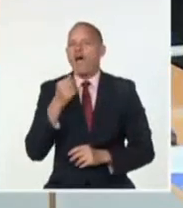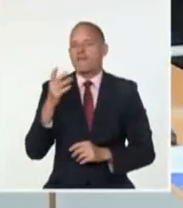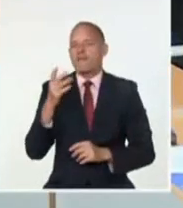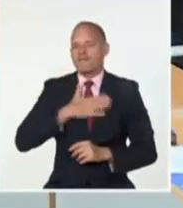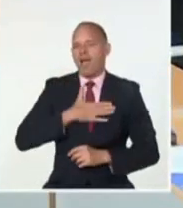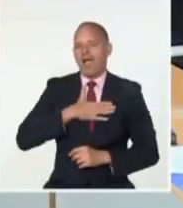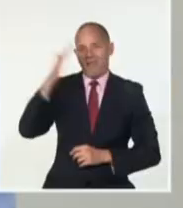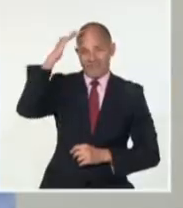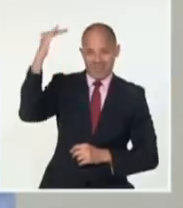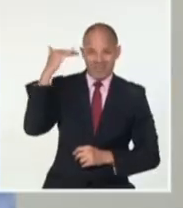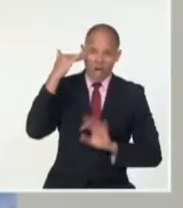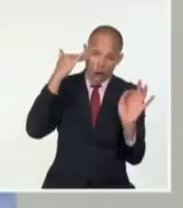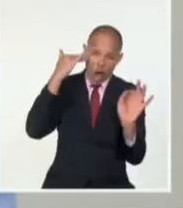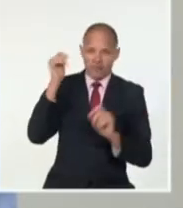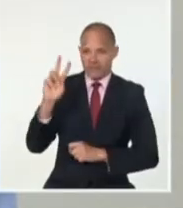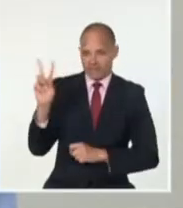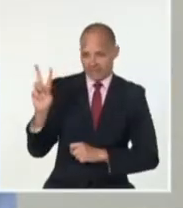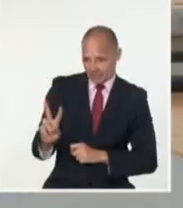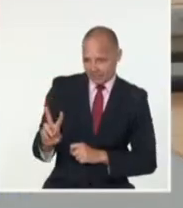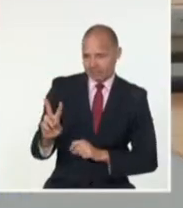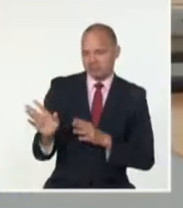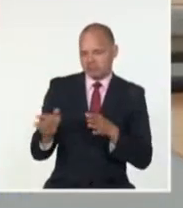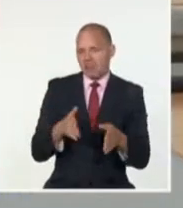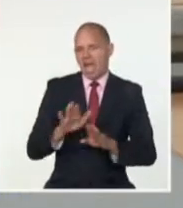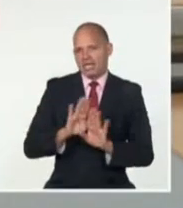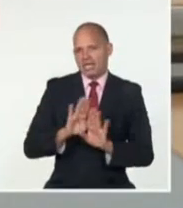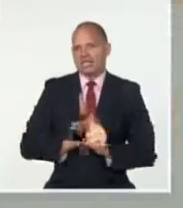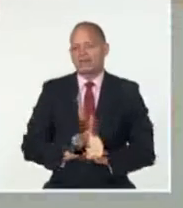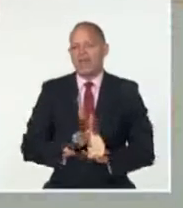Con la firma del memorándum de entendimiento para el periodo